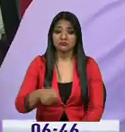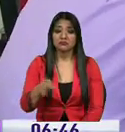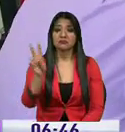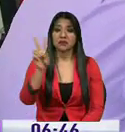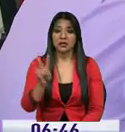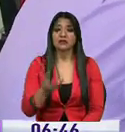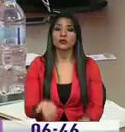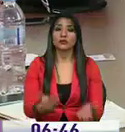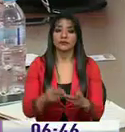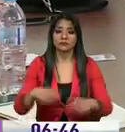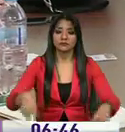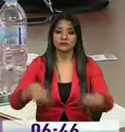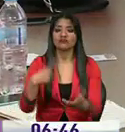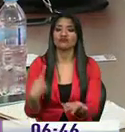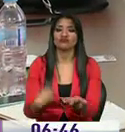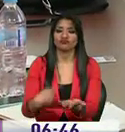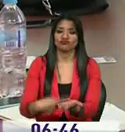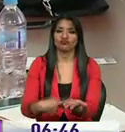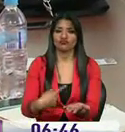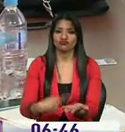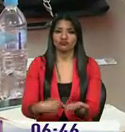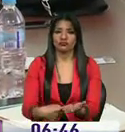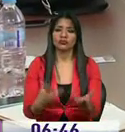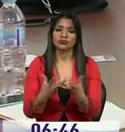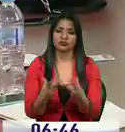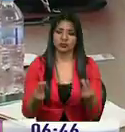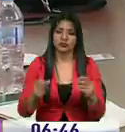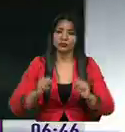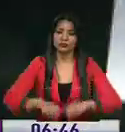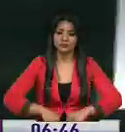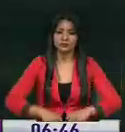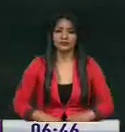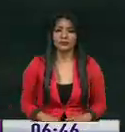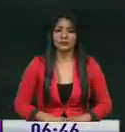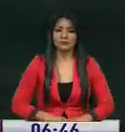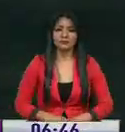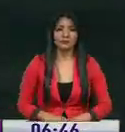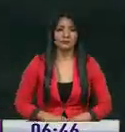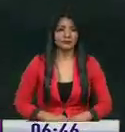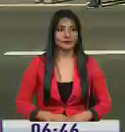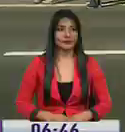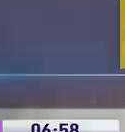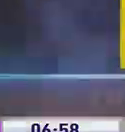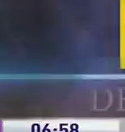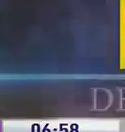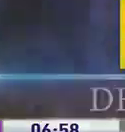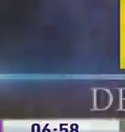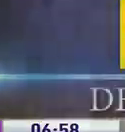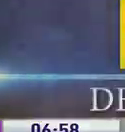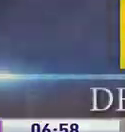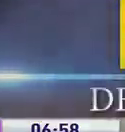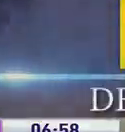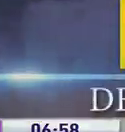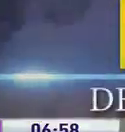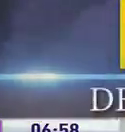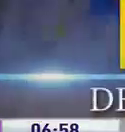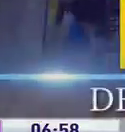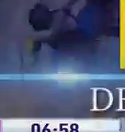otra mesa de trabajo en la cual se espera encontrar una solución. En Quito informó Adriana Rojas.